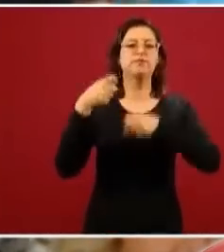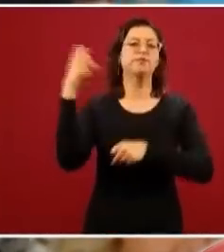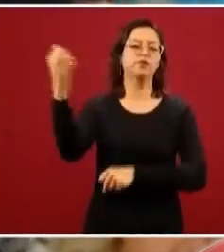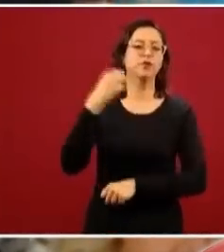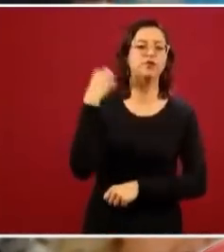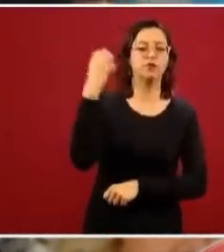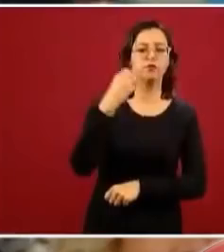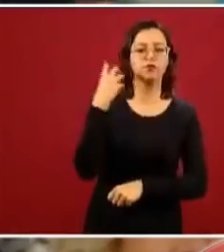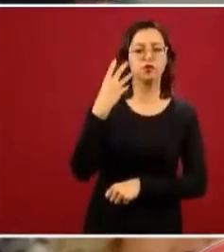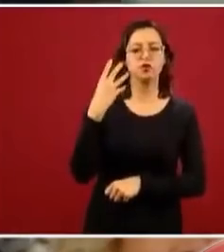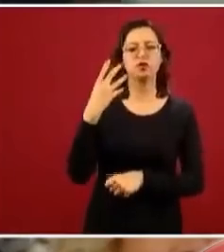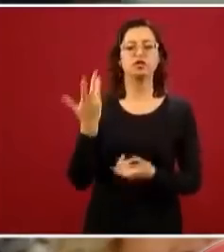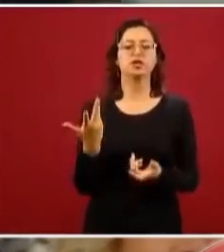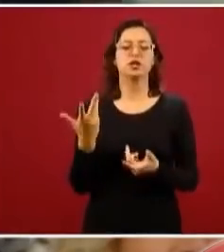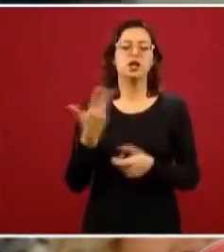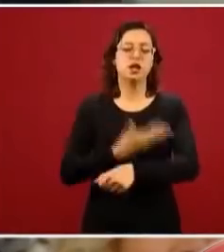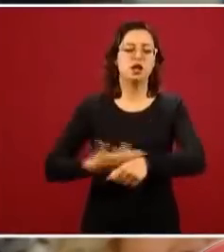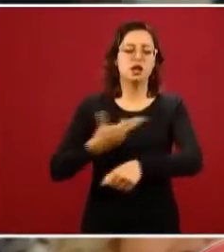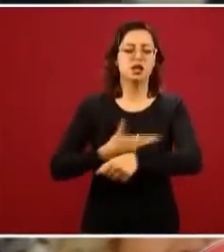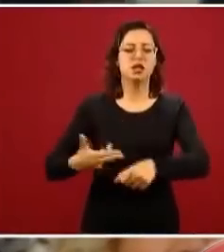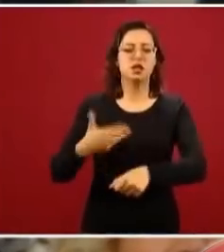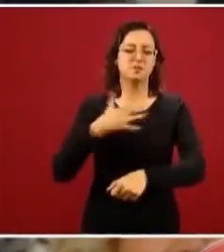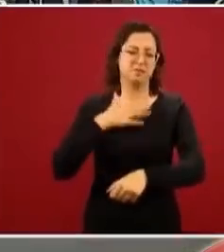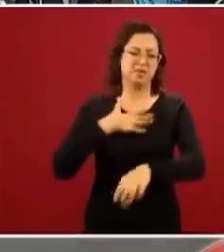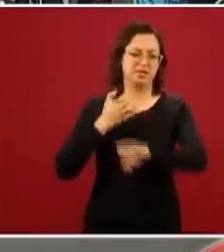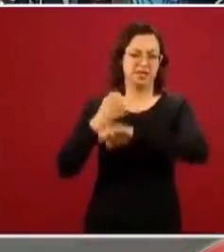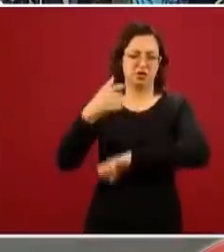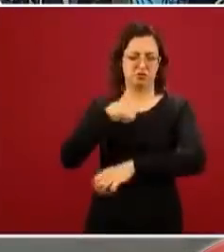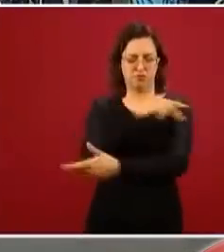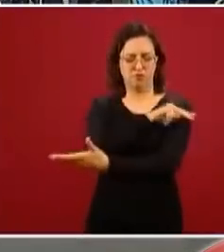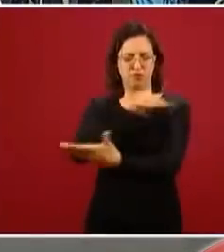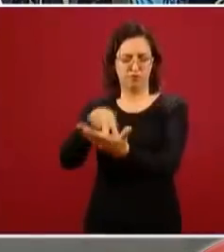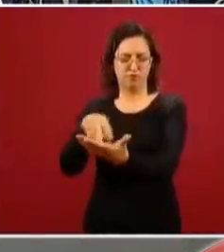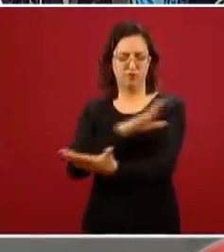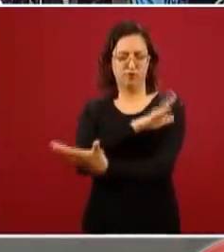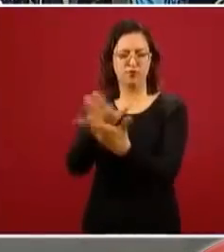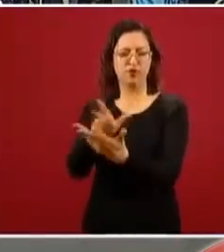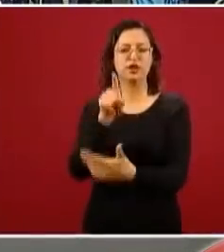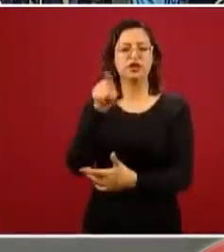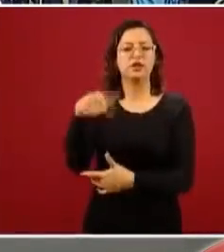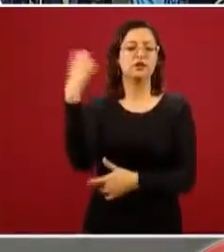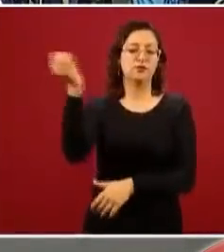foro en particular que se organizó en mi estado, que se llamó